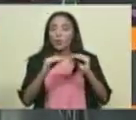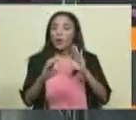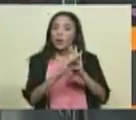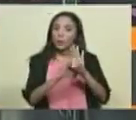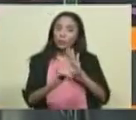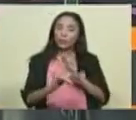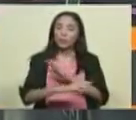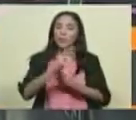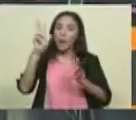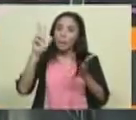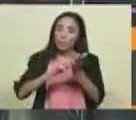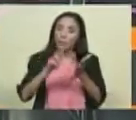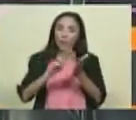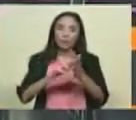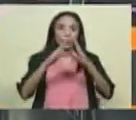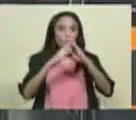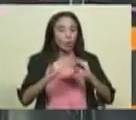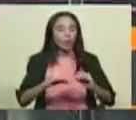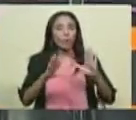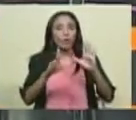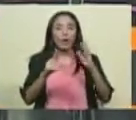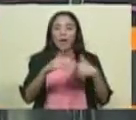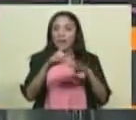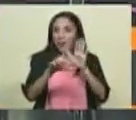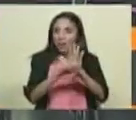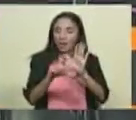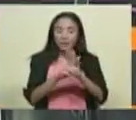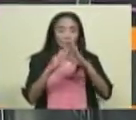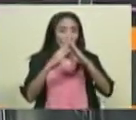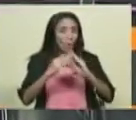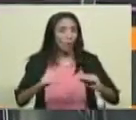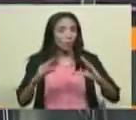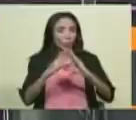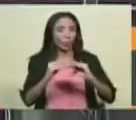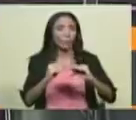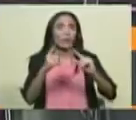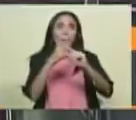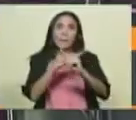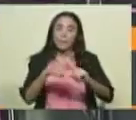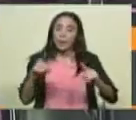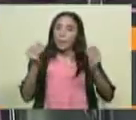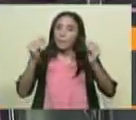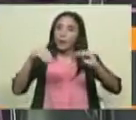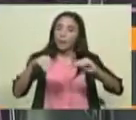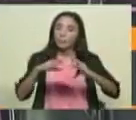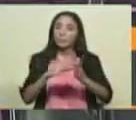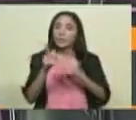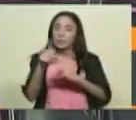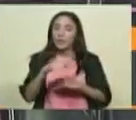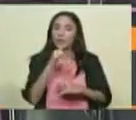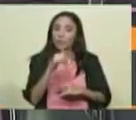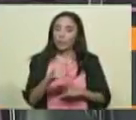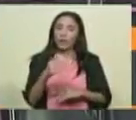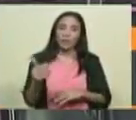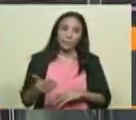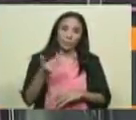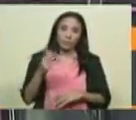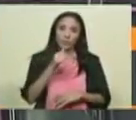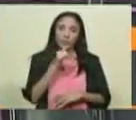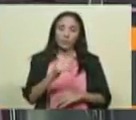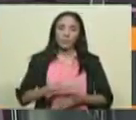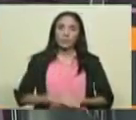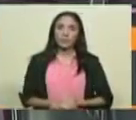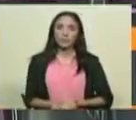estará aprobando estos decretos constituyentes. Pero además, presidente, quiero hacer un anuncio muy importante, es